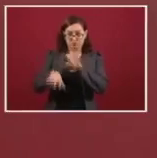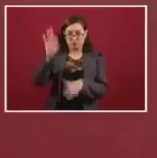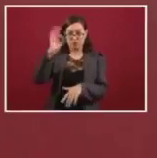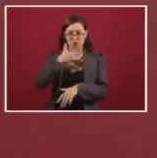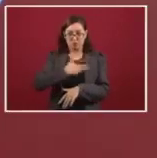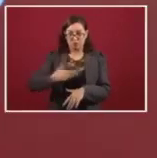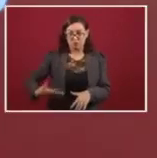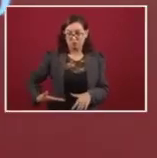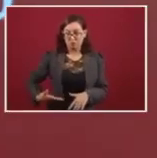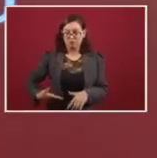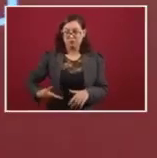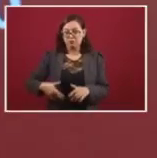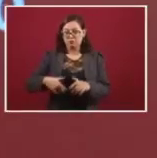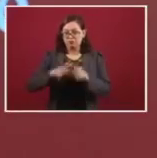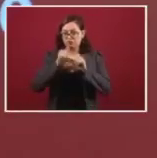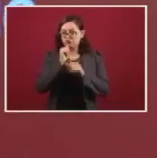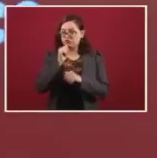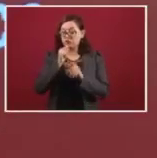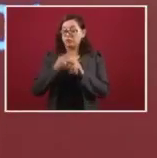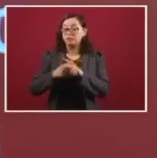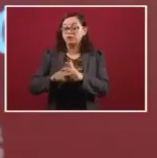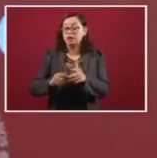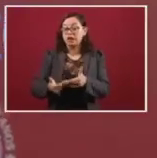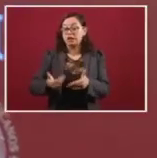Calderón compra el avión,